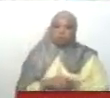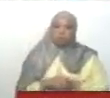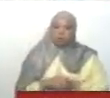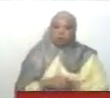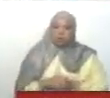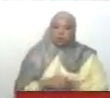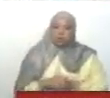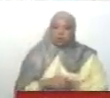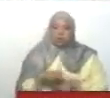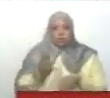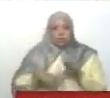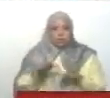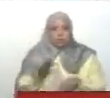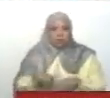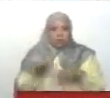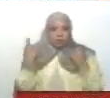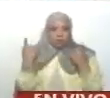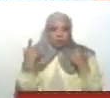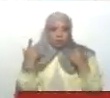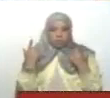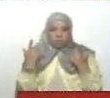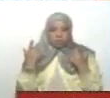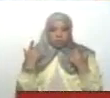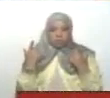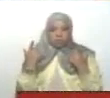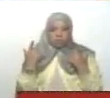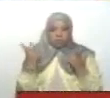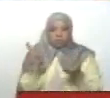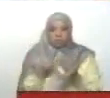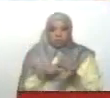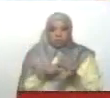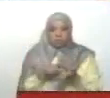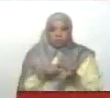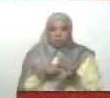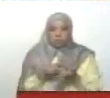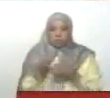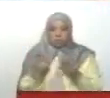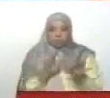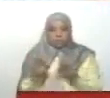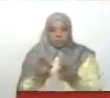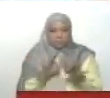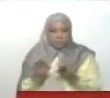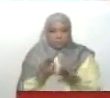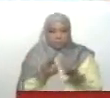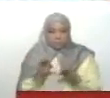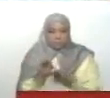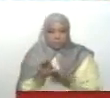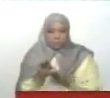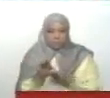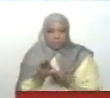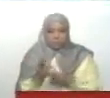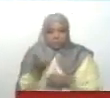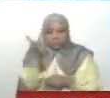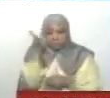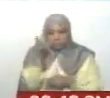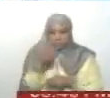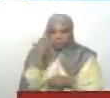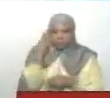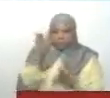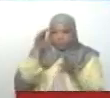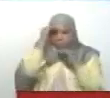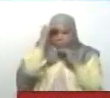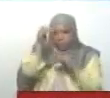pero pudiéramos tocar el Madama, si es lovely. Dale, pues. ¿Están preparadas? Johnny, ¿estás listo? ¿Están preparados?